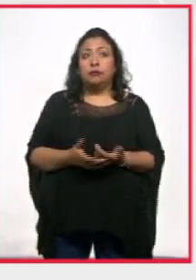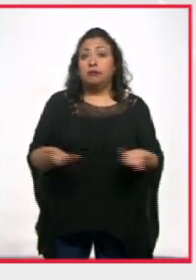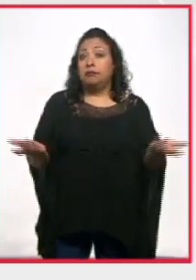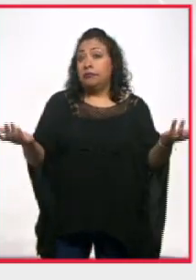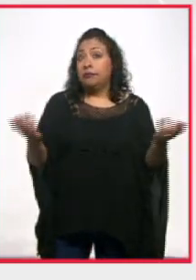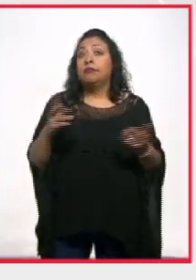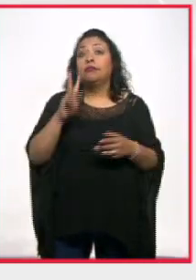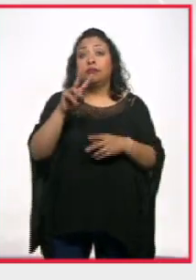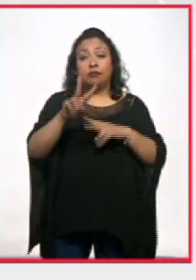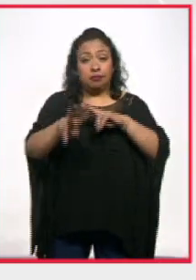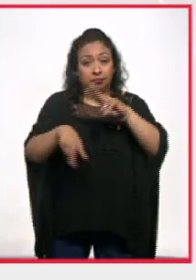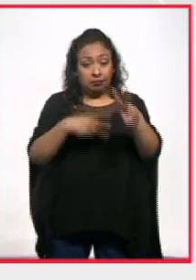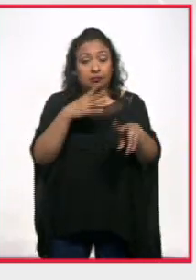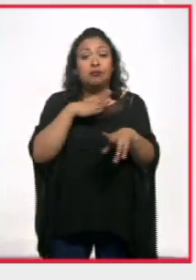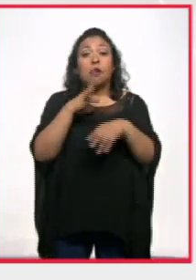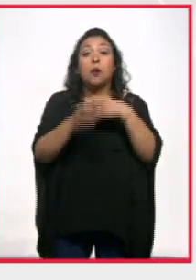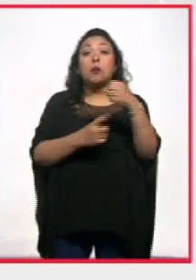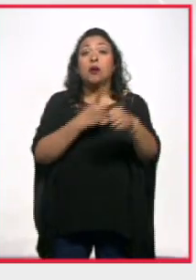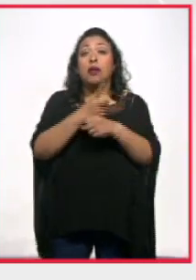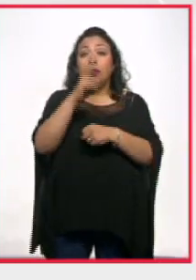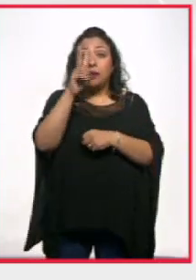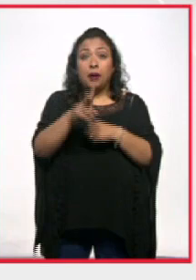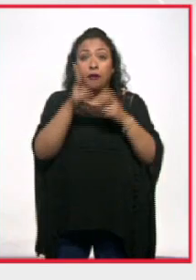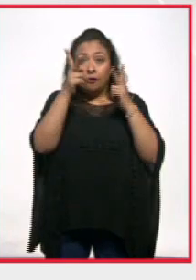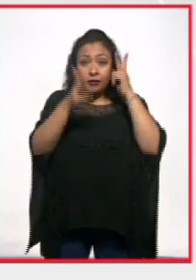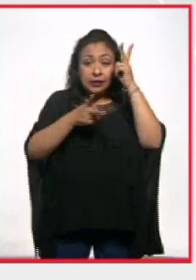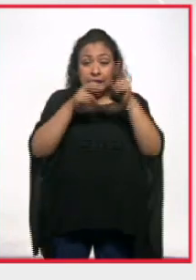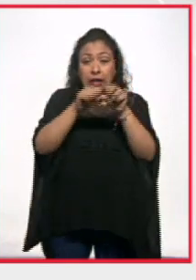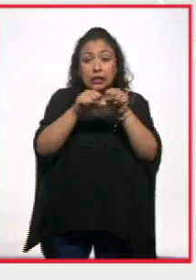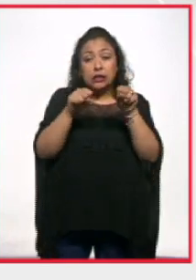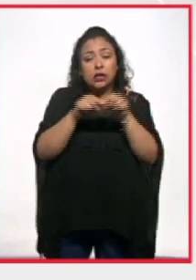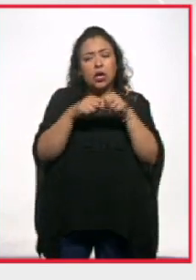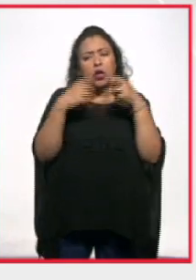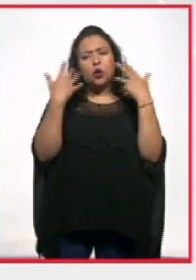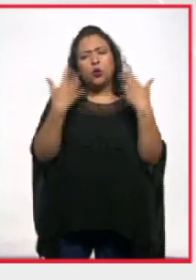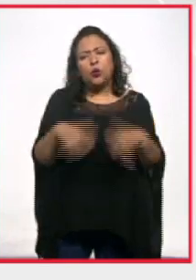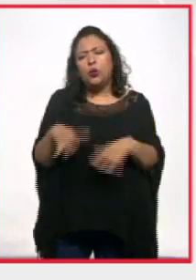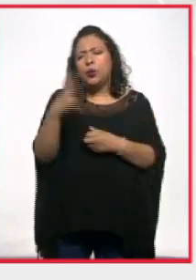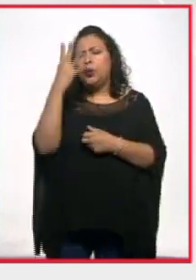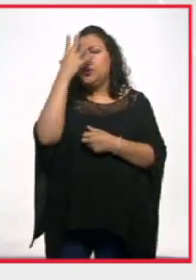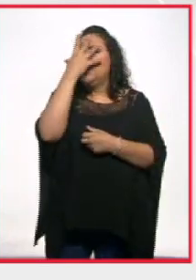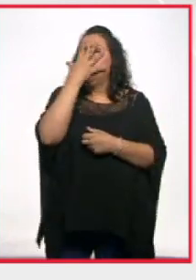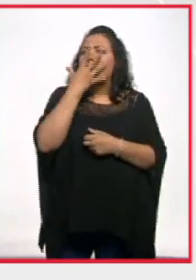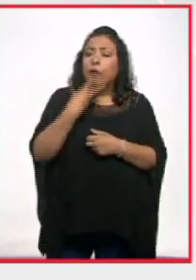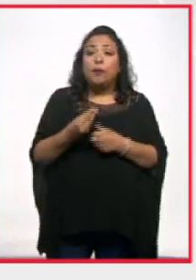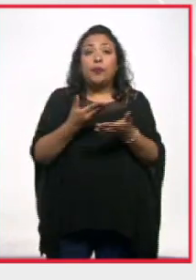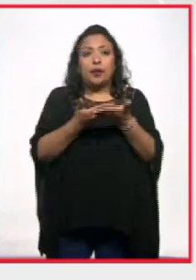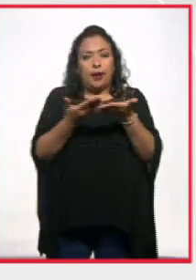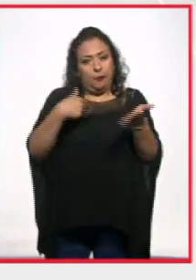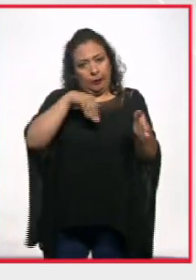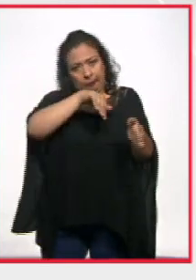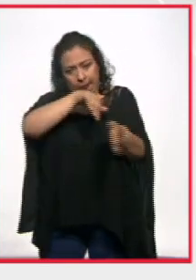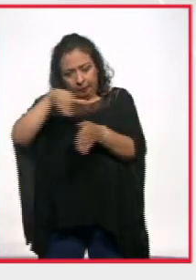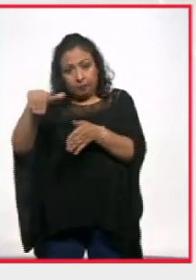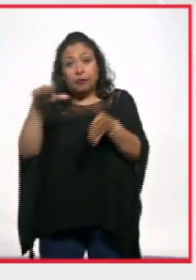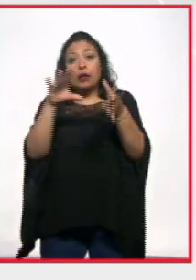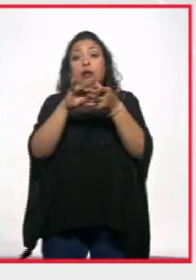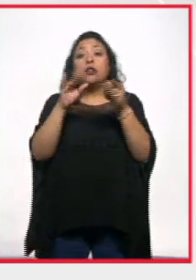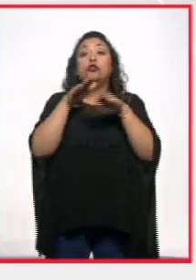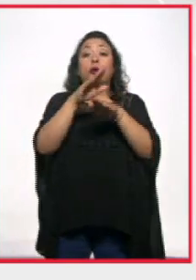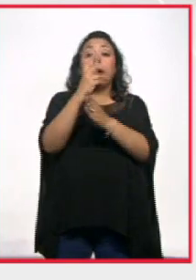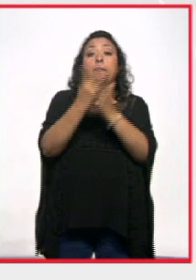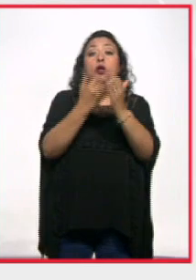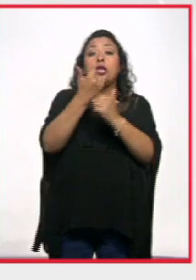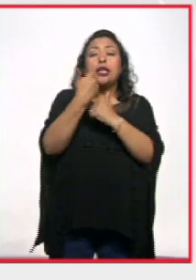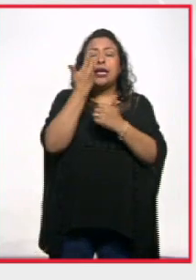Bueno, no se pueden perder la oportunidad de verdad de visitar estas salas que son maravillosas. Ahora les voy a platicar de un proyecto